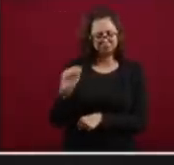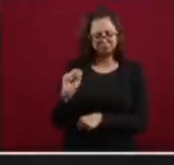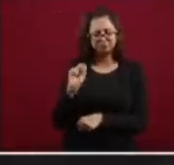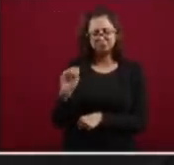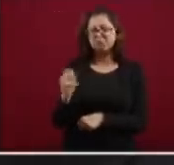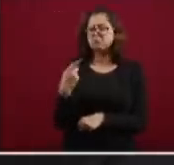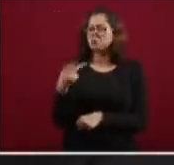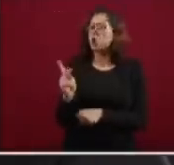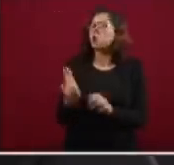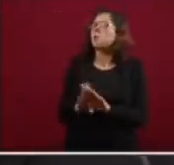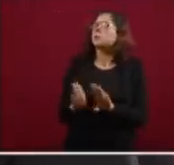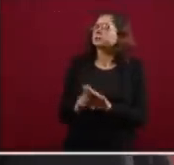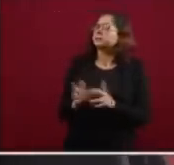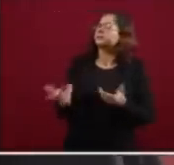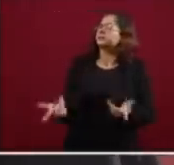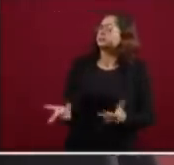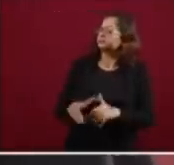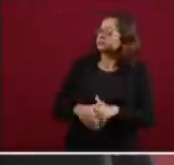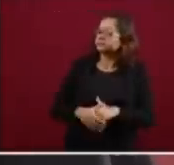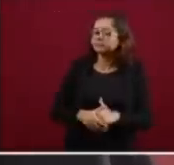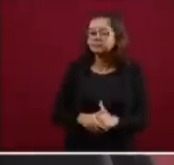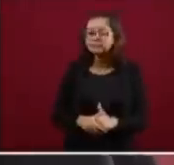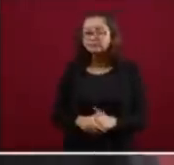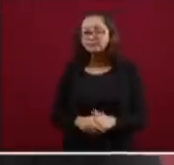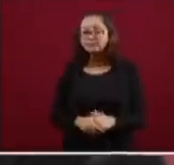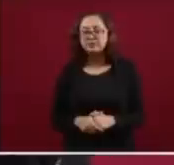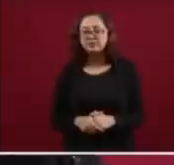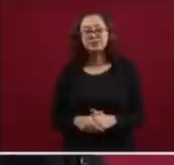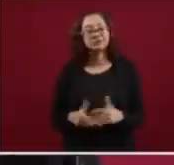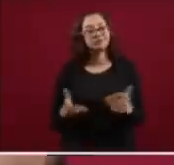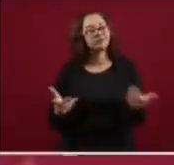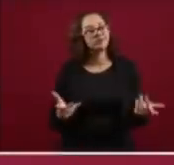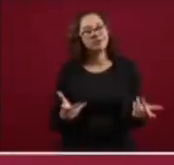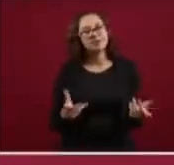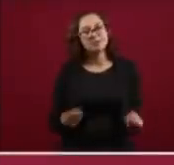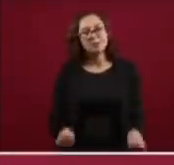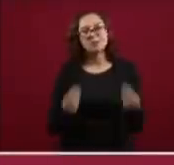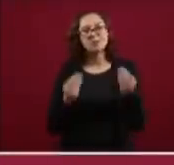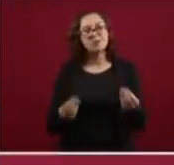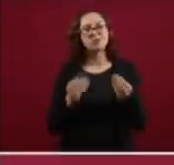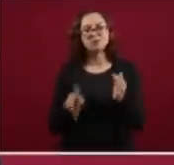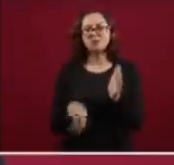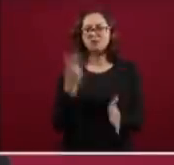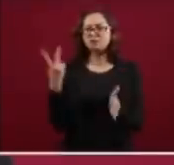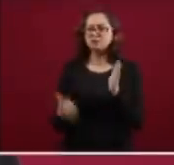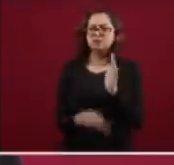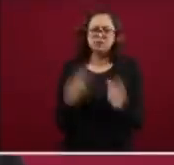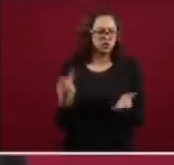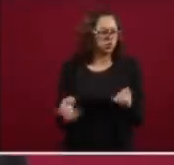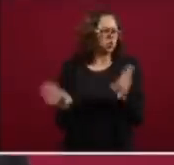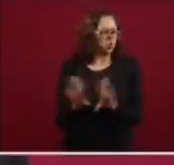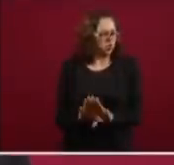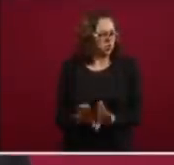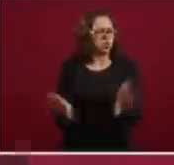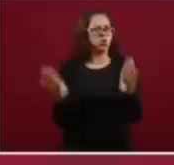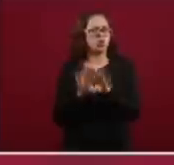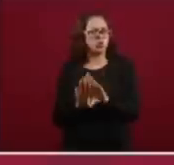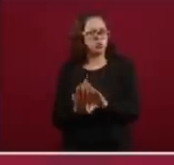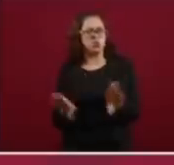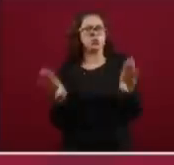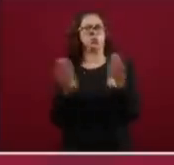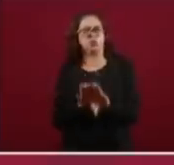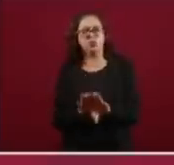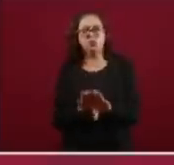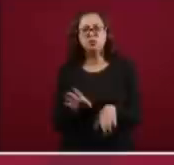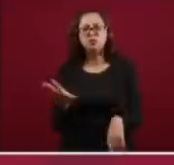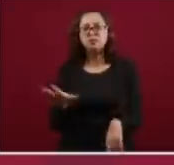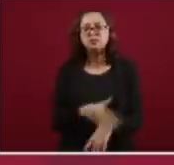pero los comes si sus famosos los cómos porque